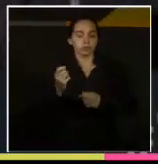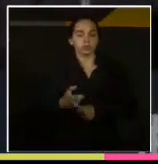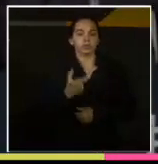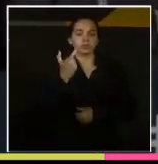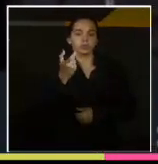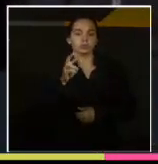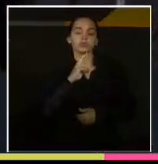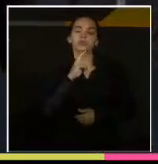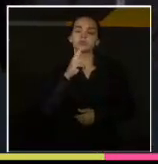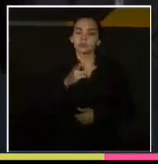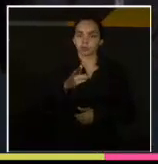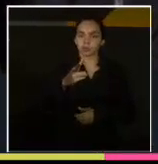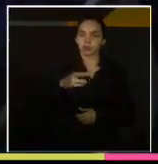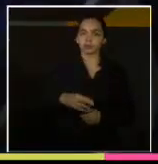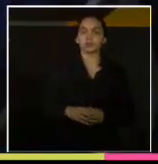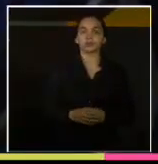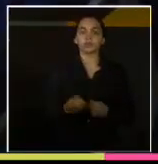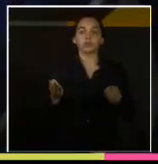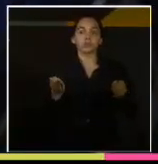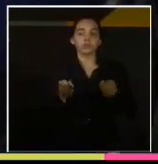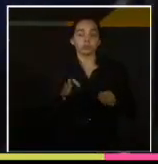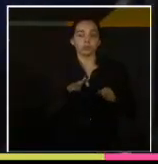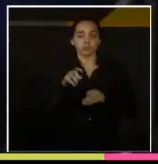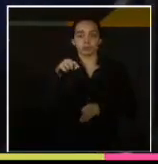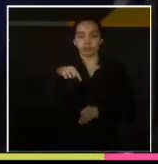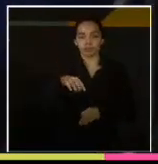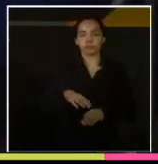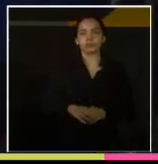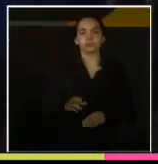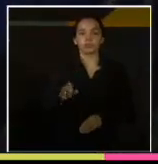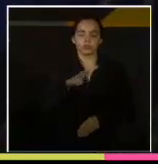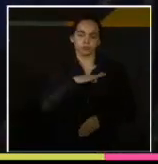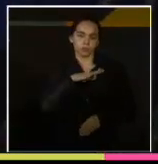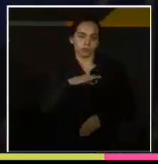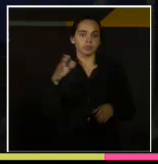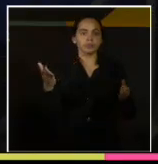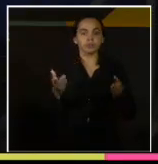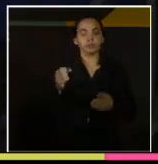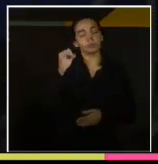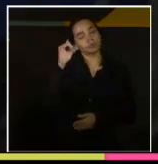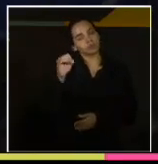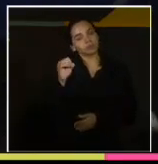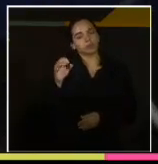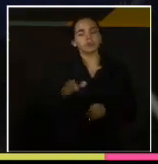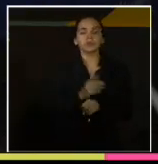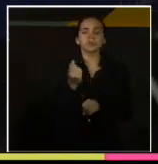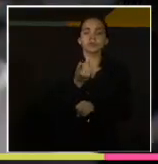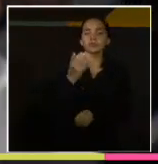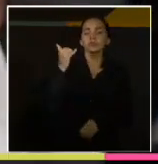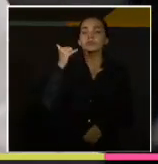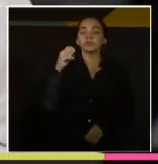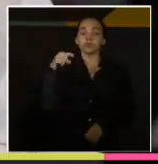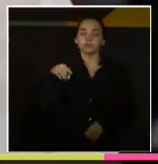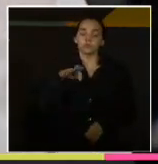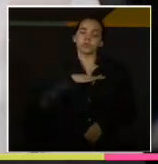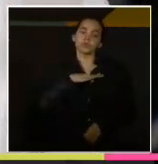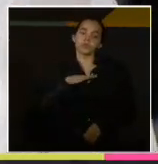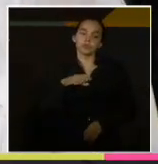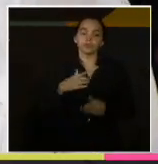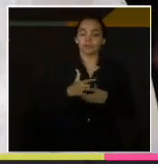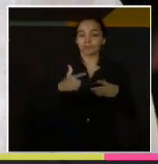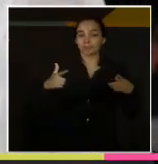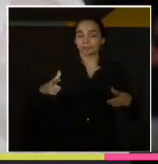una mejor ejecución del mismo. Esto lo tenemos que hacer así porque Yucatán tiene hoy grandes